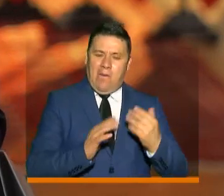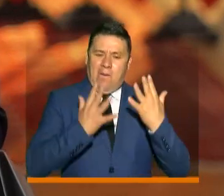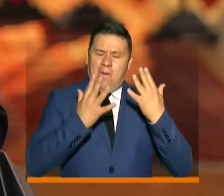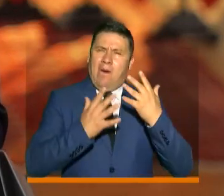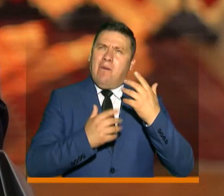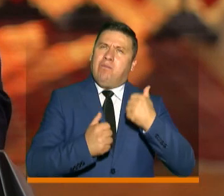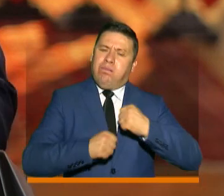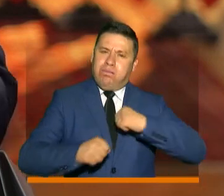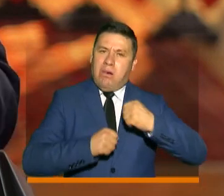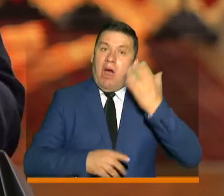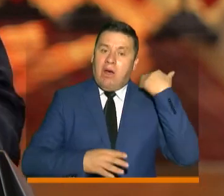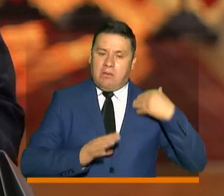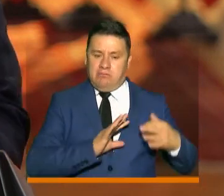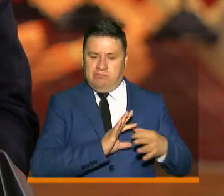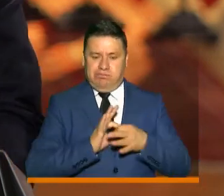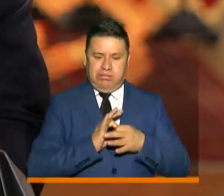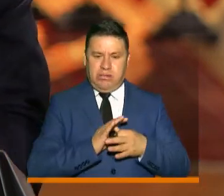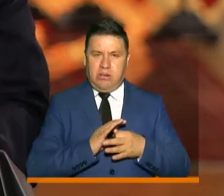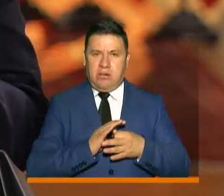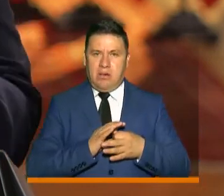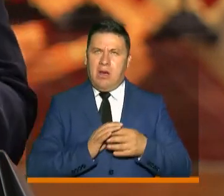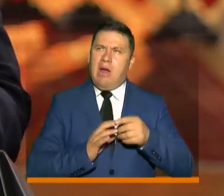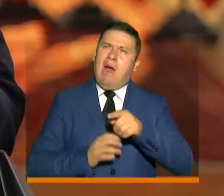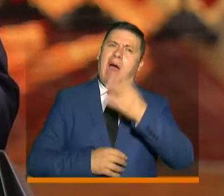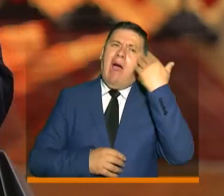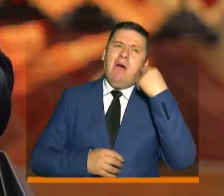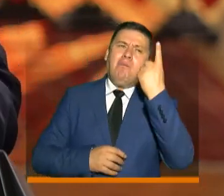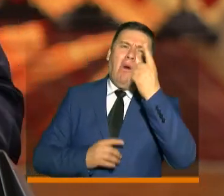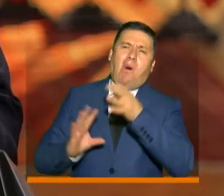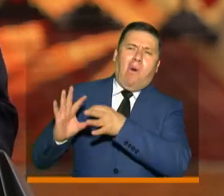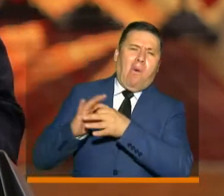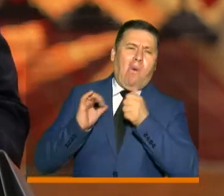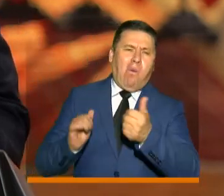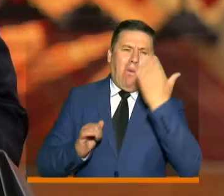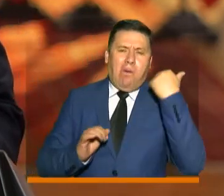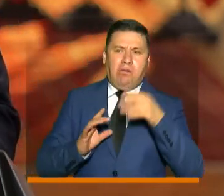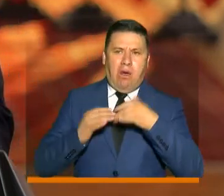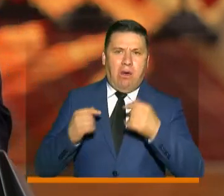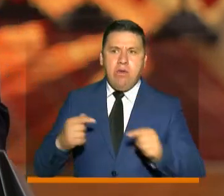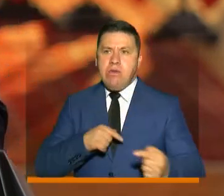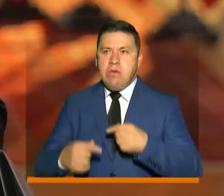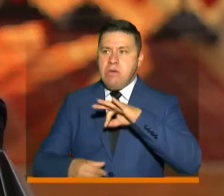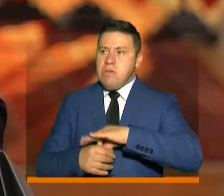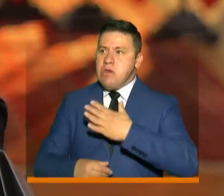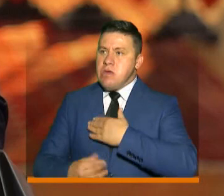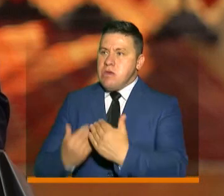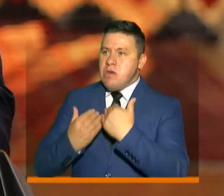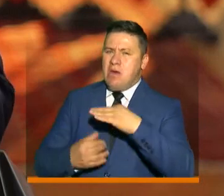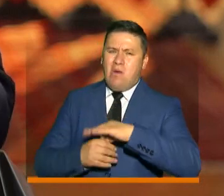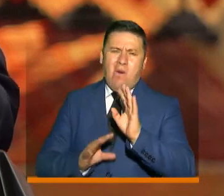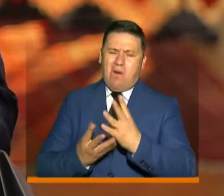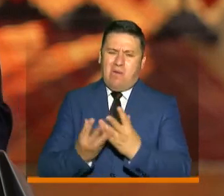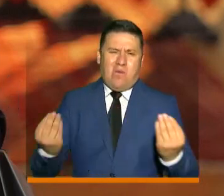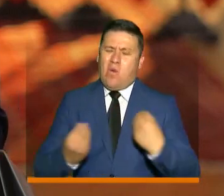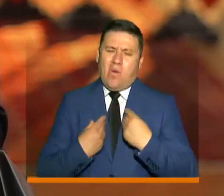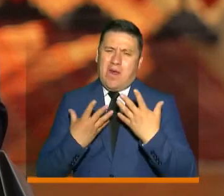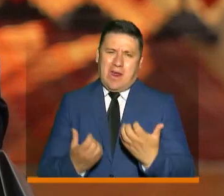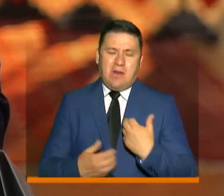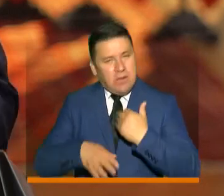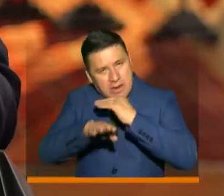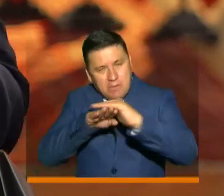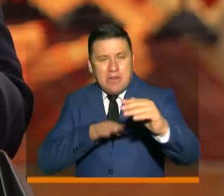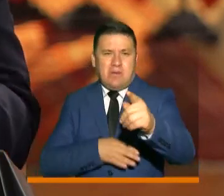estuvimos unidos y no torpemente divididos por vanidades o por intereses electoreros los invito a